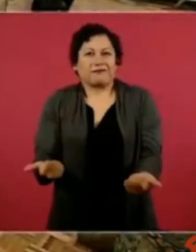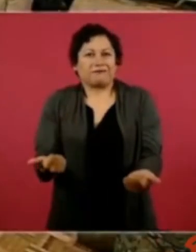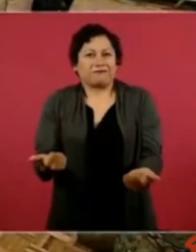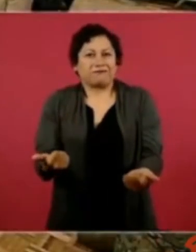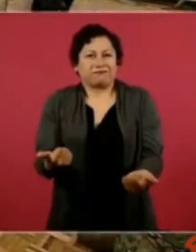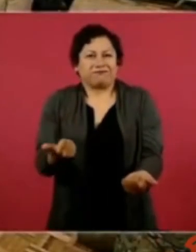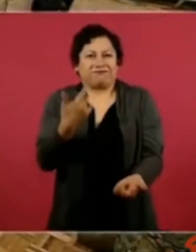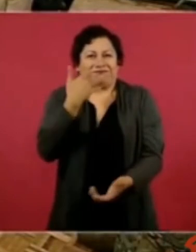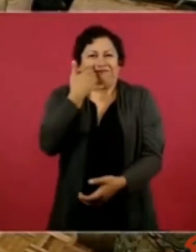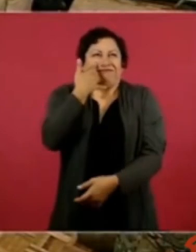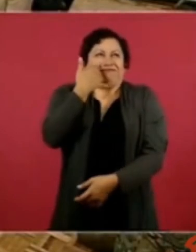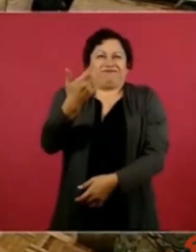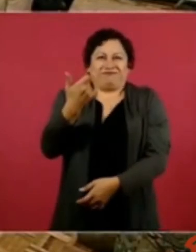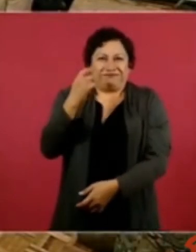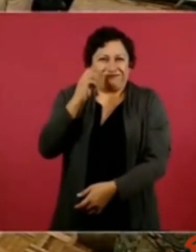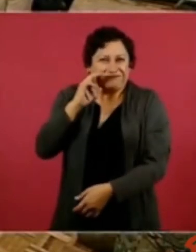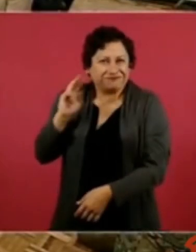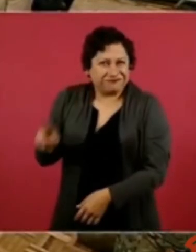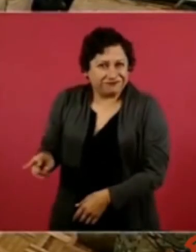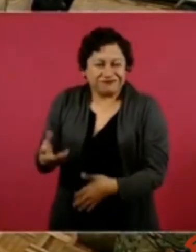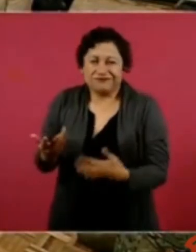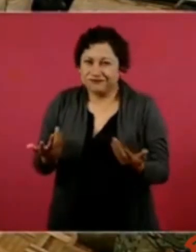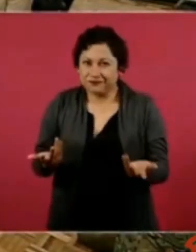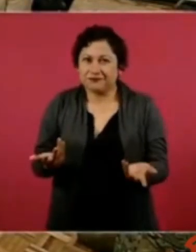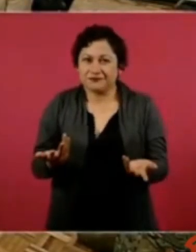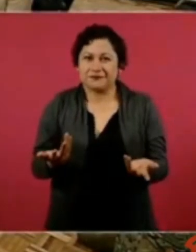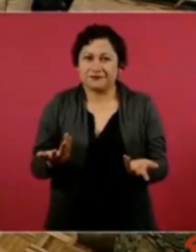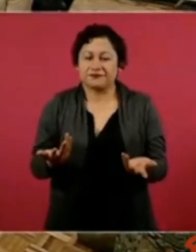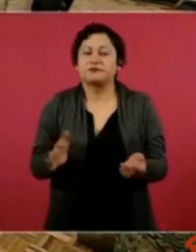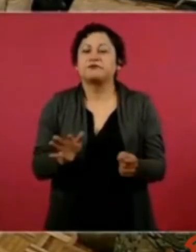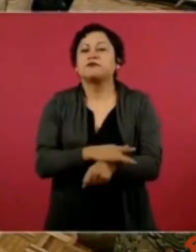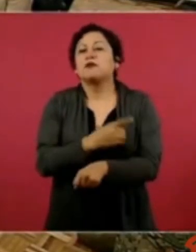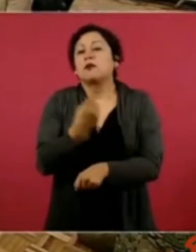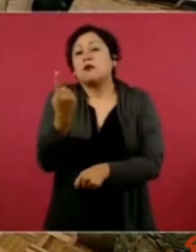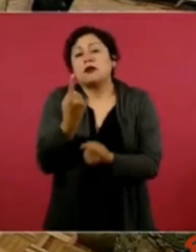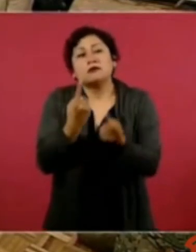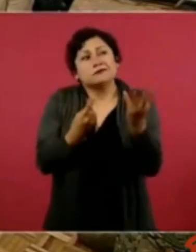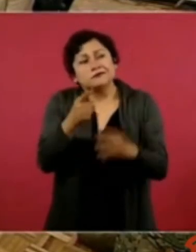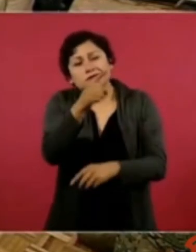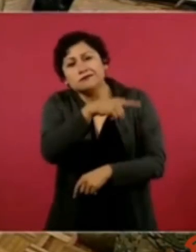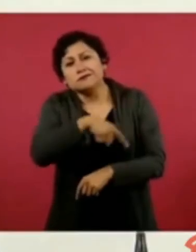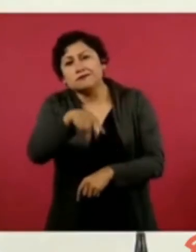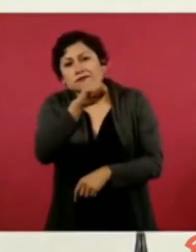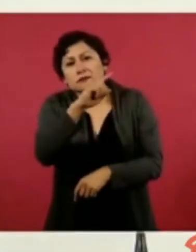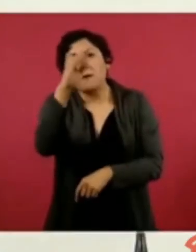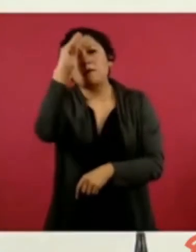todo es fuerza.